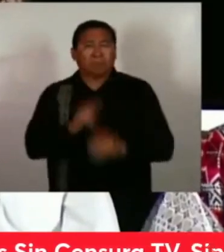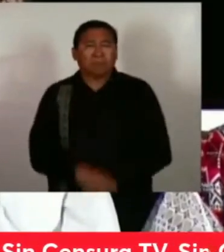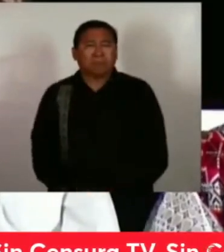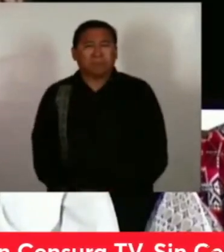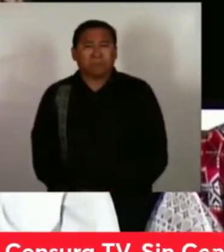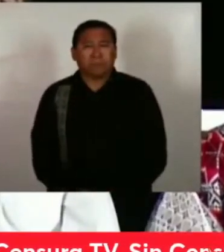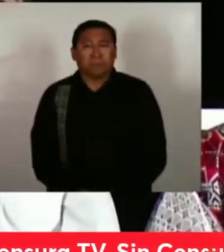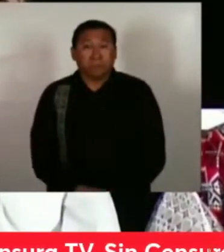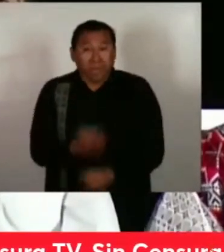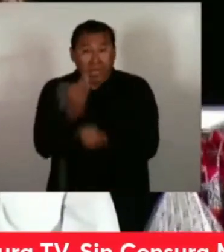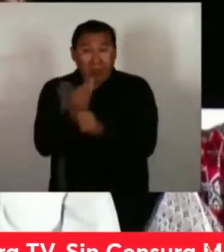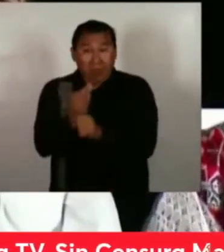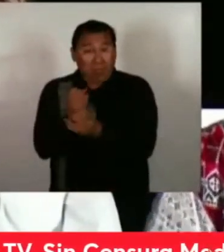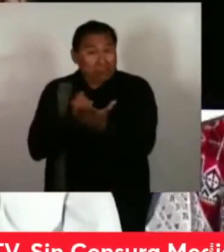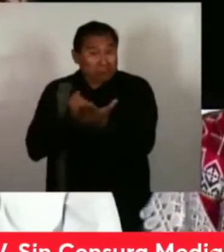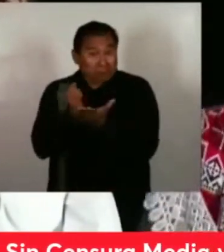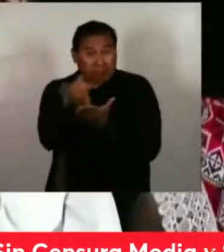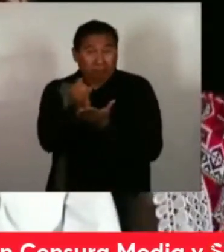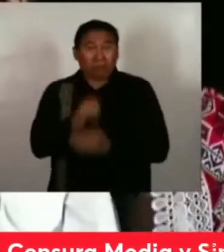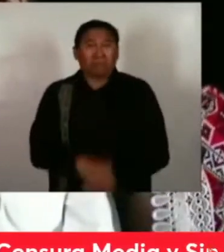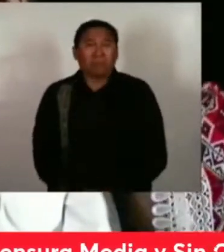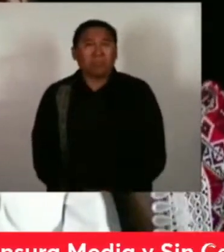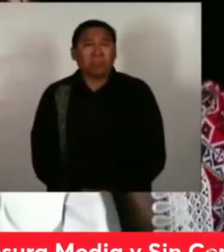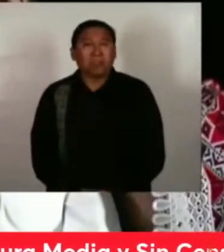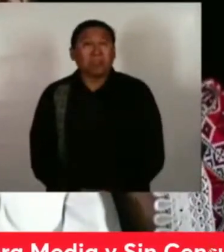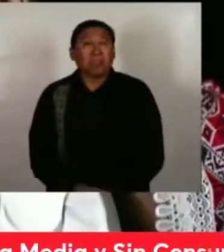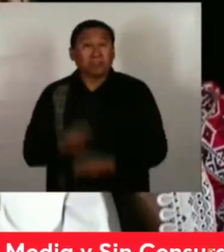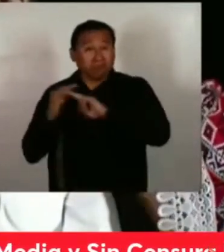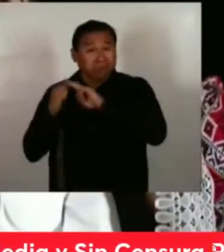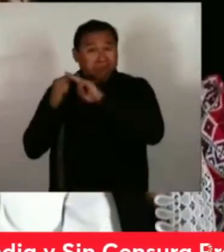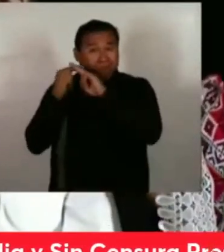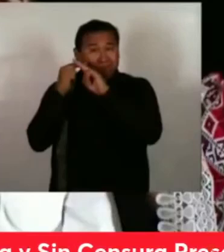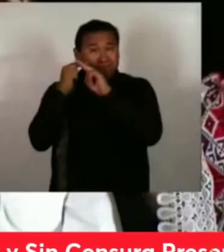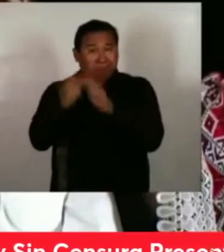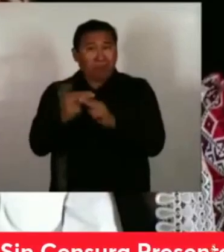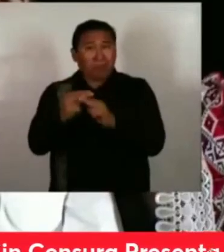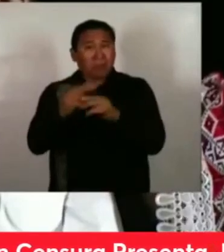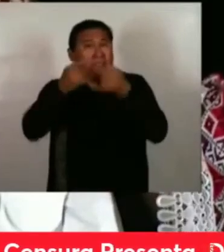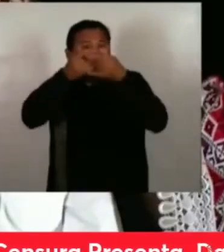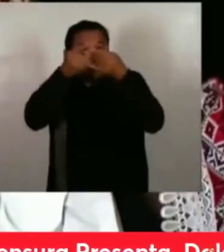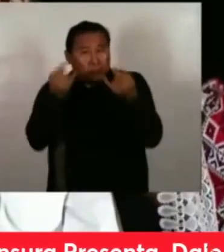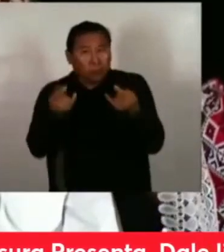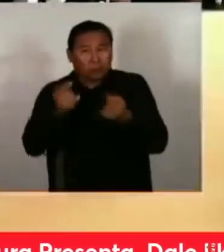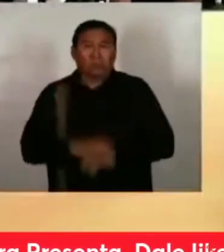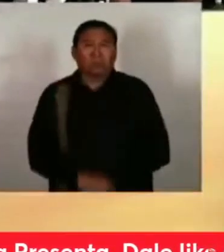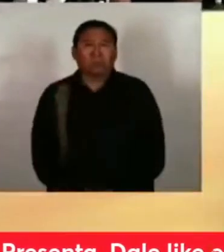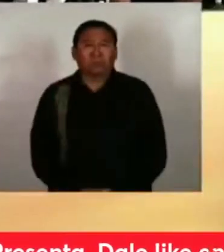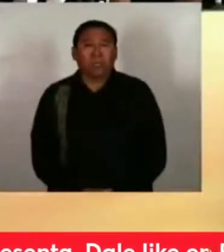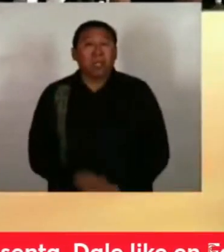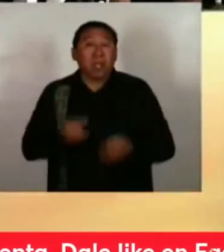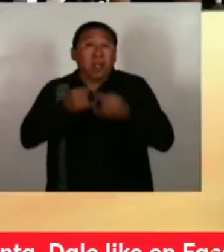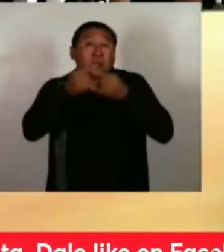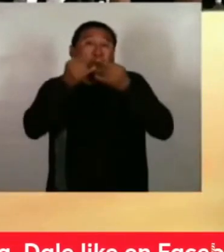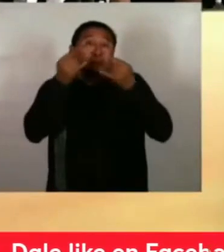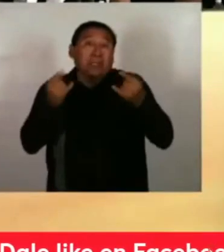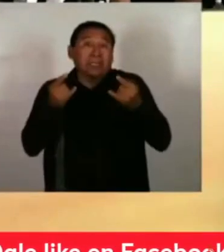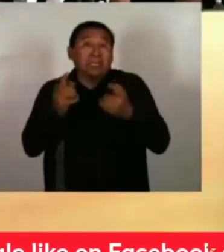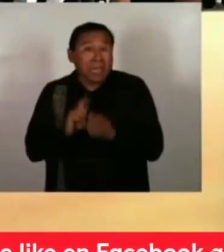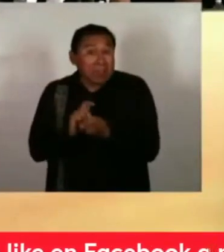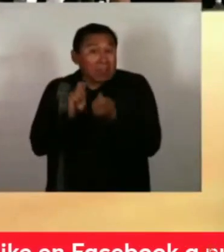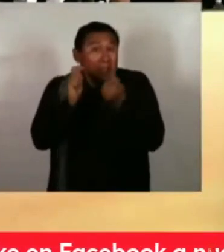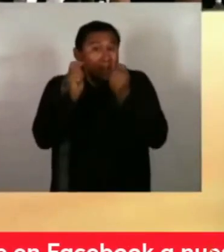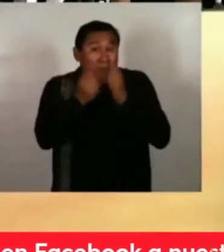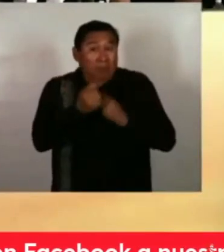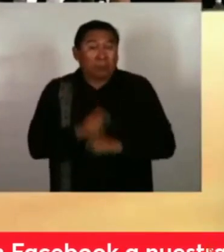Ahora tenemos que decidir si continuamos con esta historia, con la historia de la